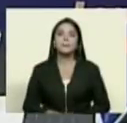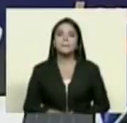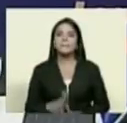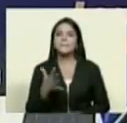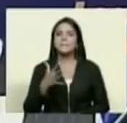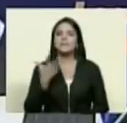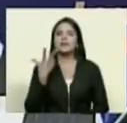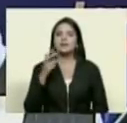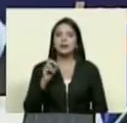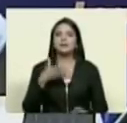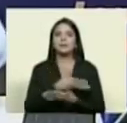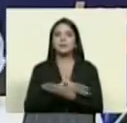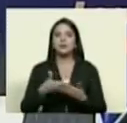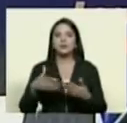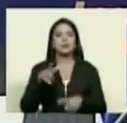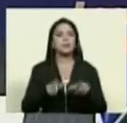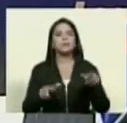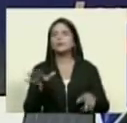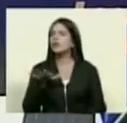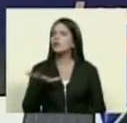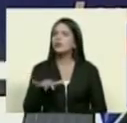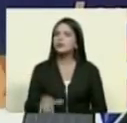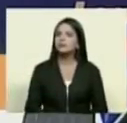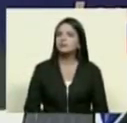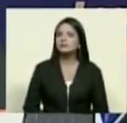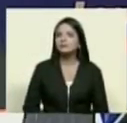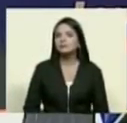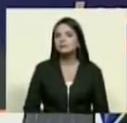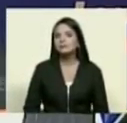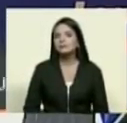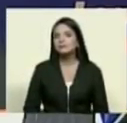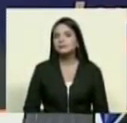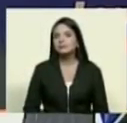de 30 millones de votantes. ¿Dónde?